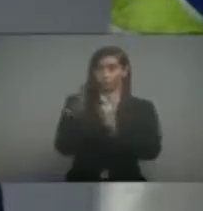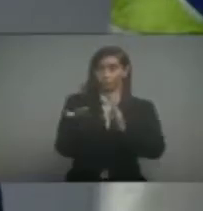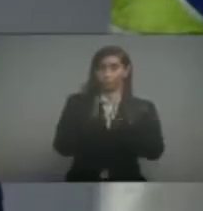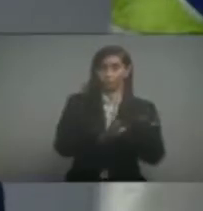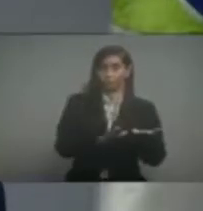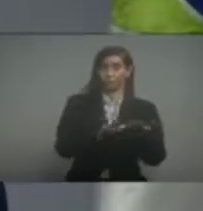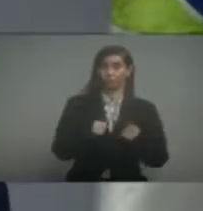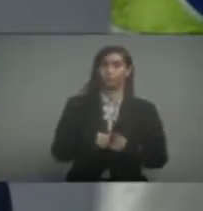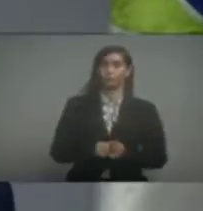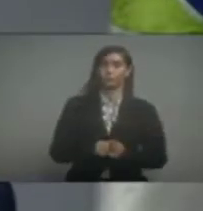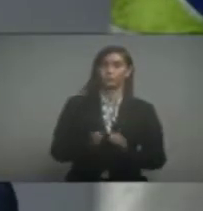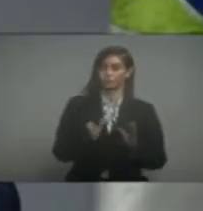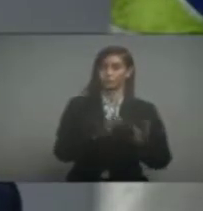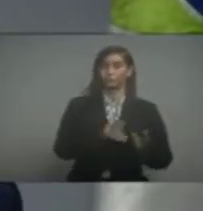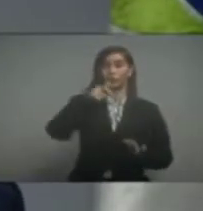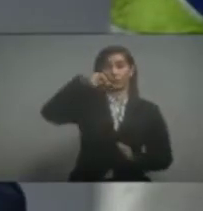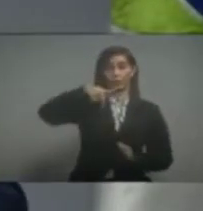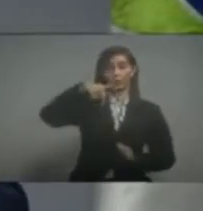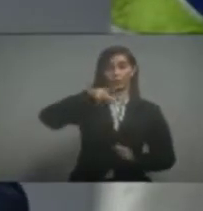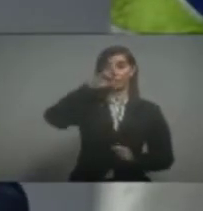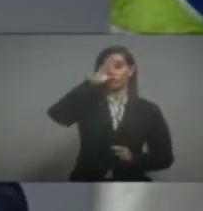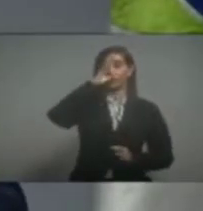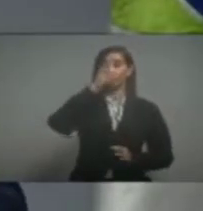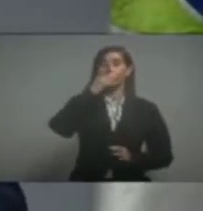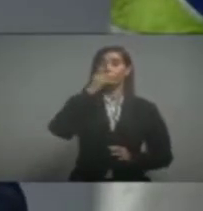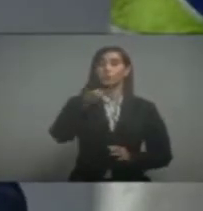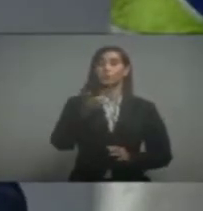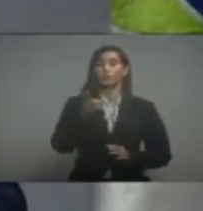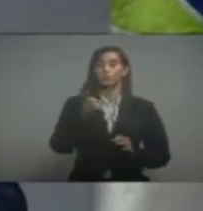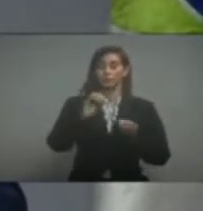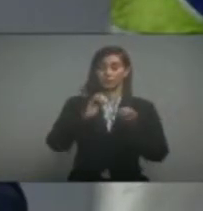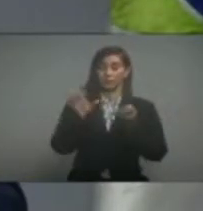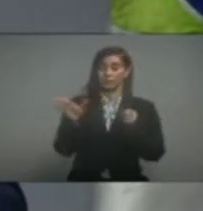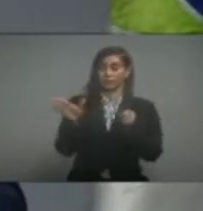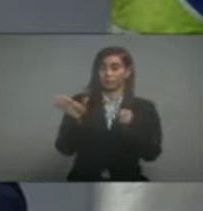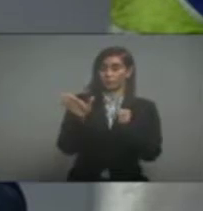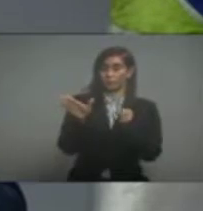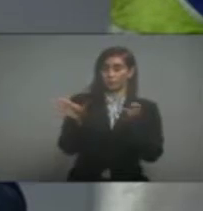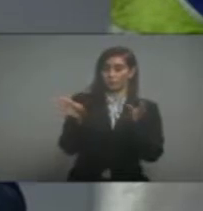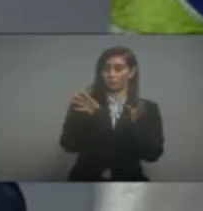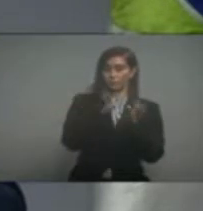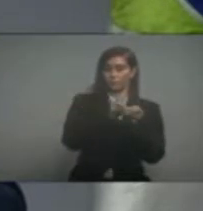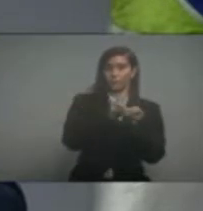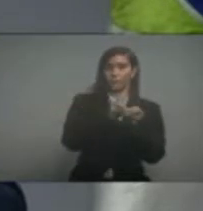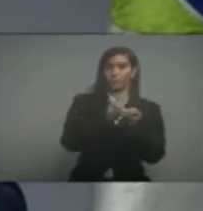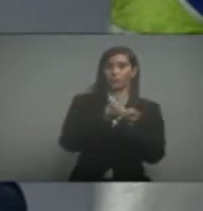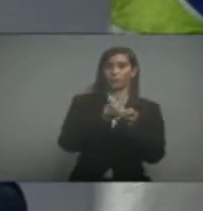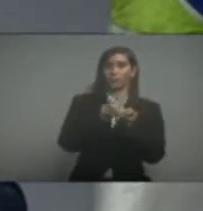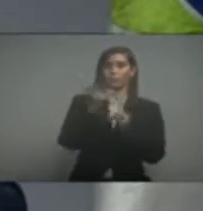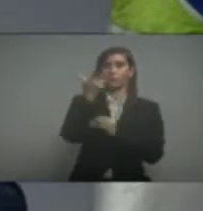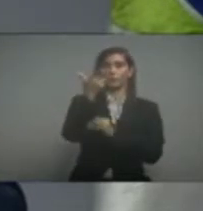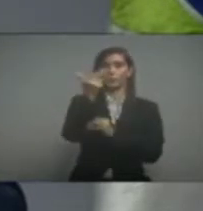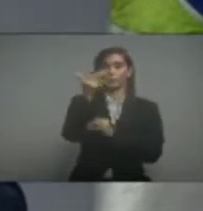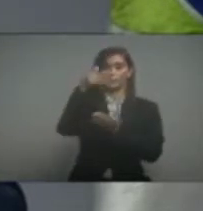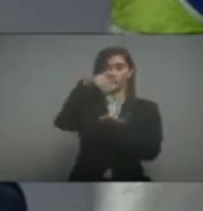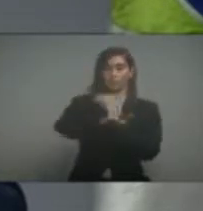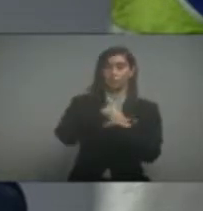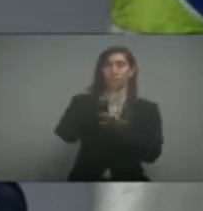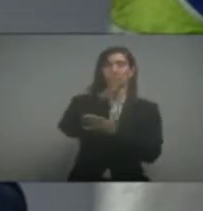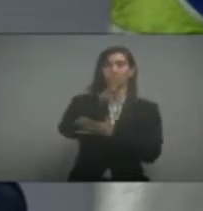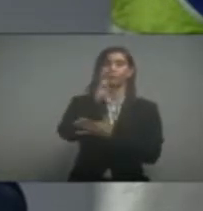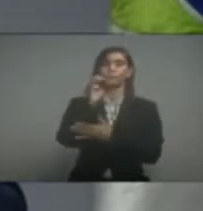en la república dominicana el número total de casos confirmados 13 mil